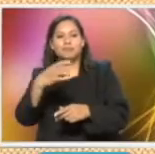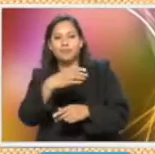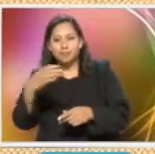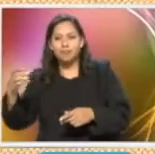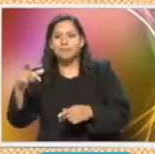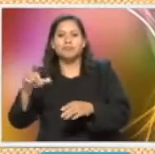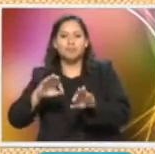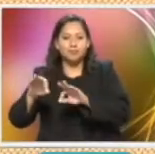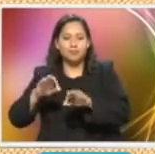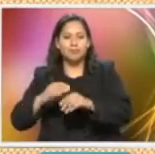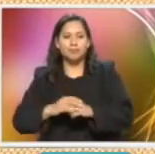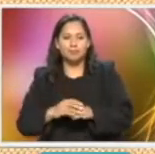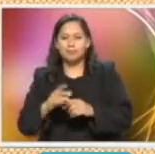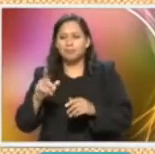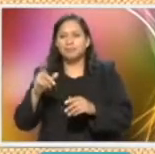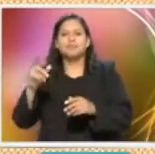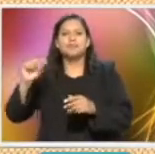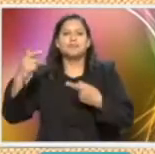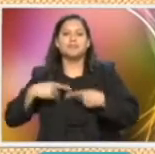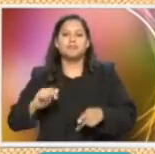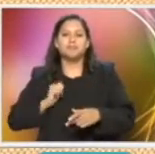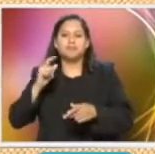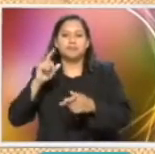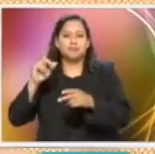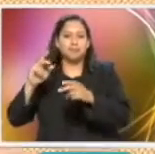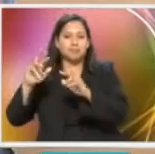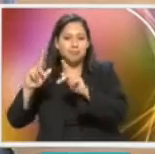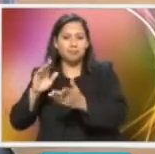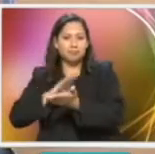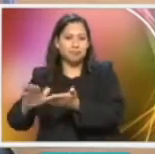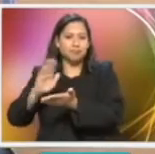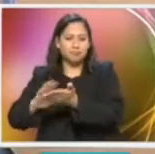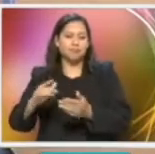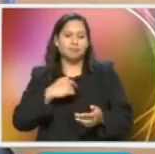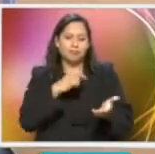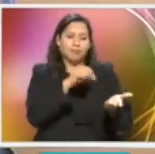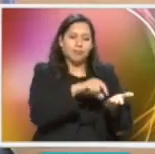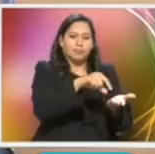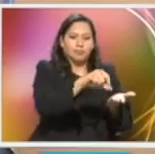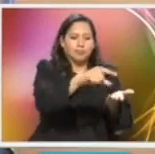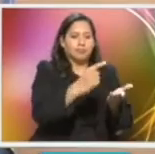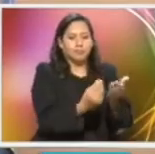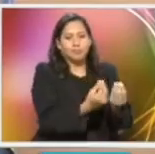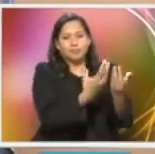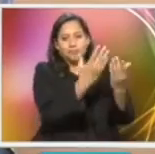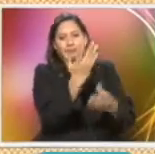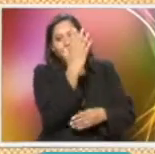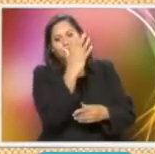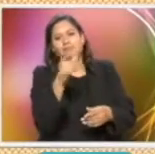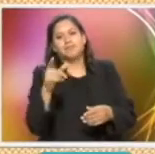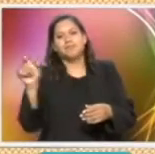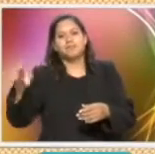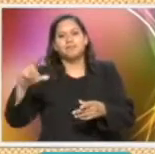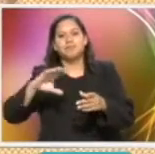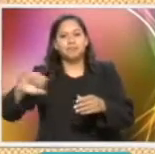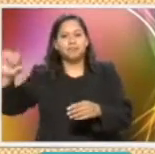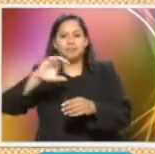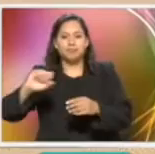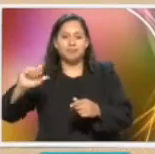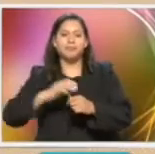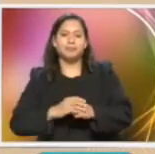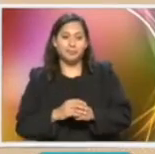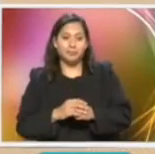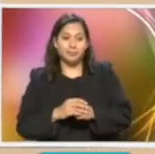agropecuaria, que incluye los dos, pero no solo eso, también en general el rubro de los alimentos. A lo mejor aquí la reflexión tendría que ser más amplia.